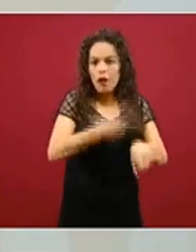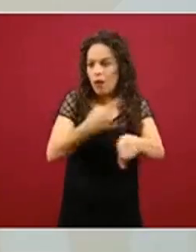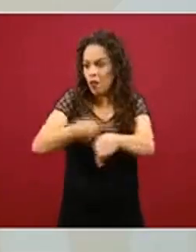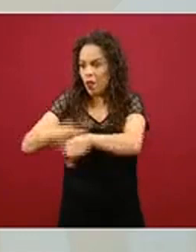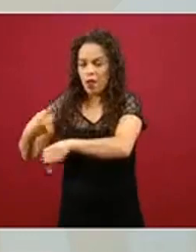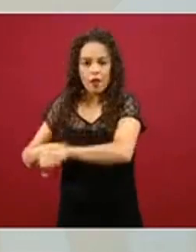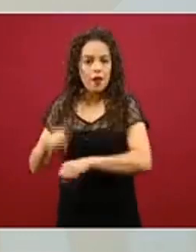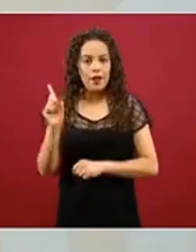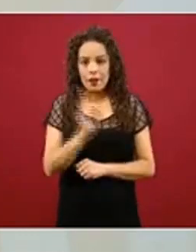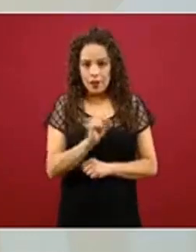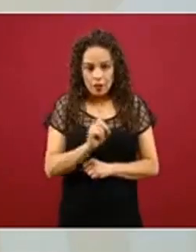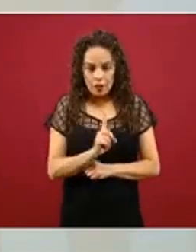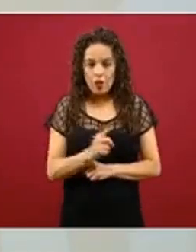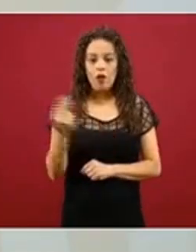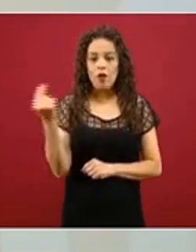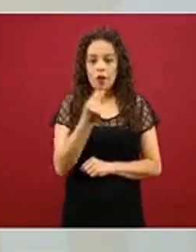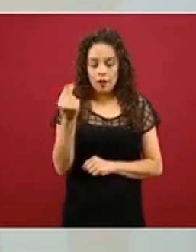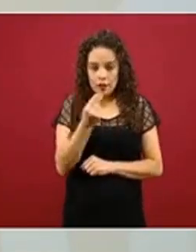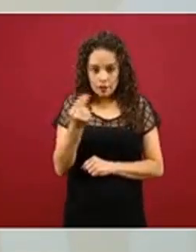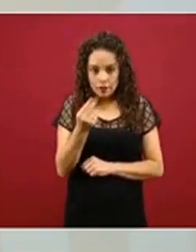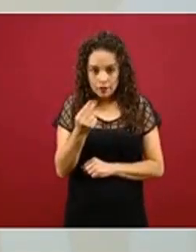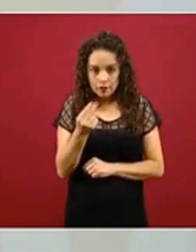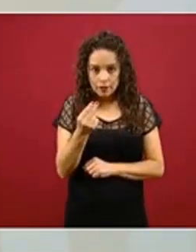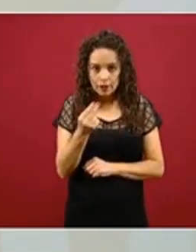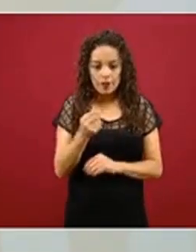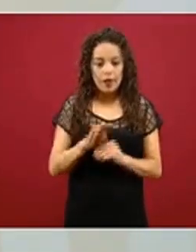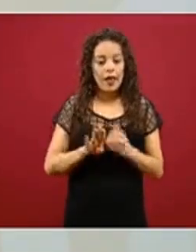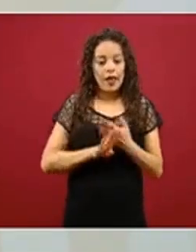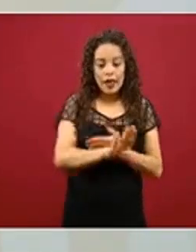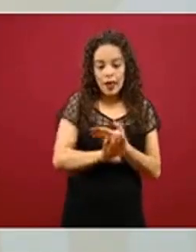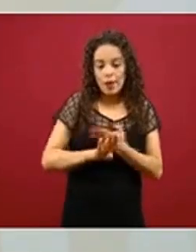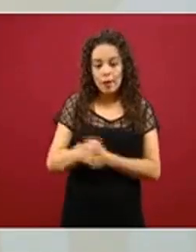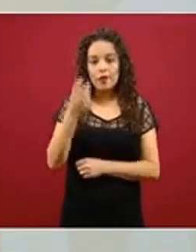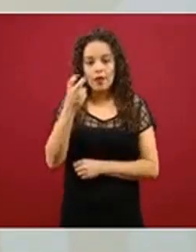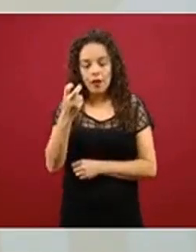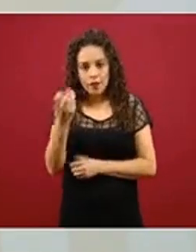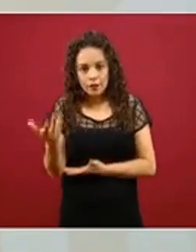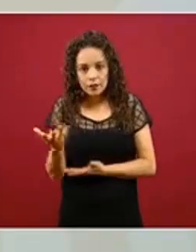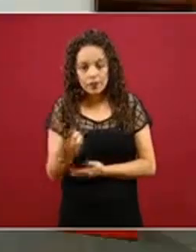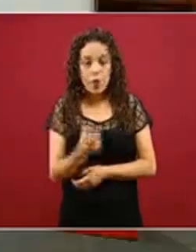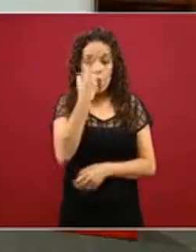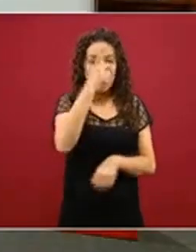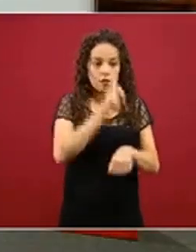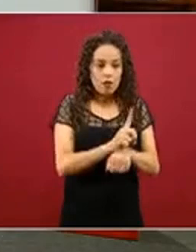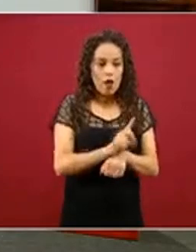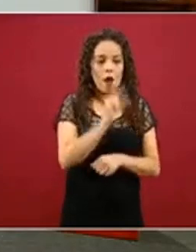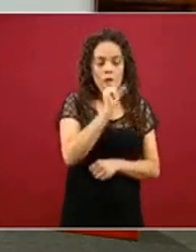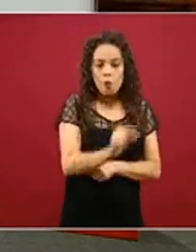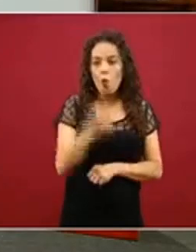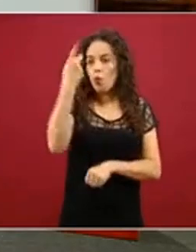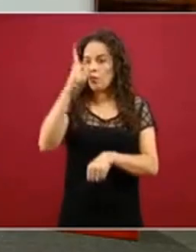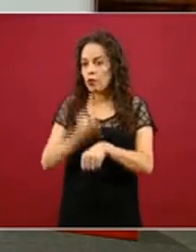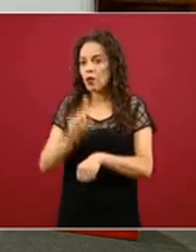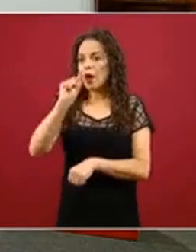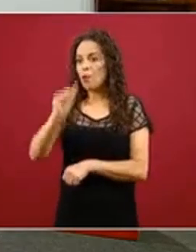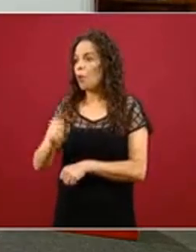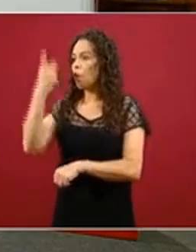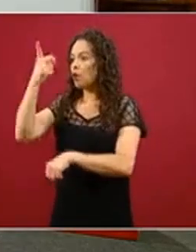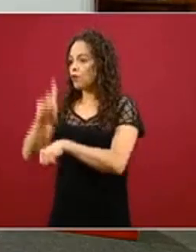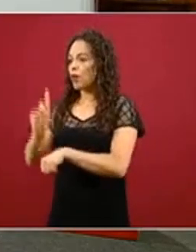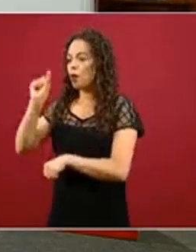consiste? Como son menos el mismo día, no se saturan los hospitales. Ese es el objetivo 1, y